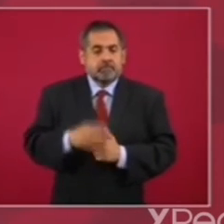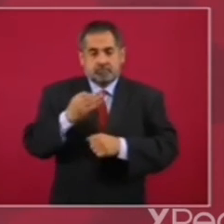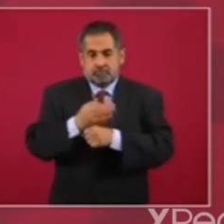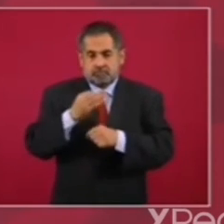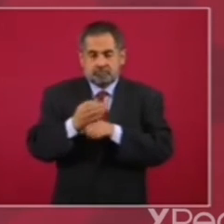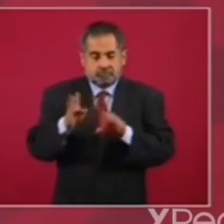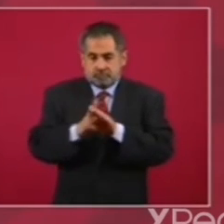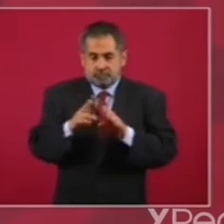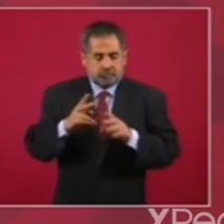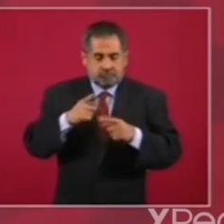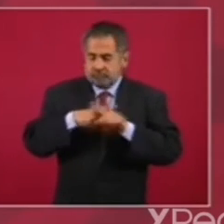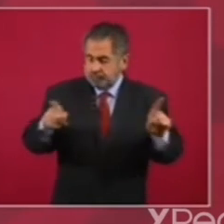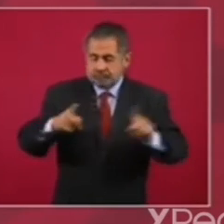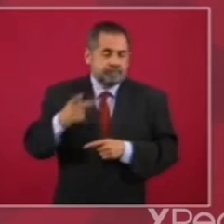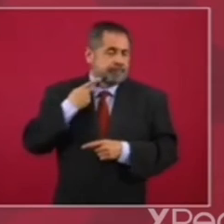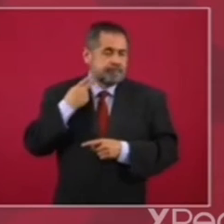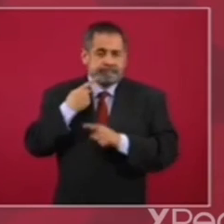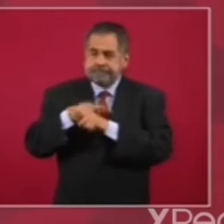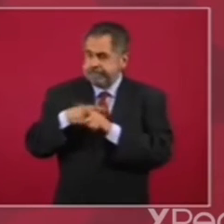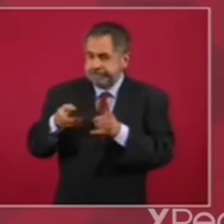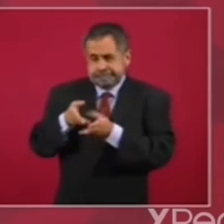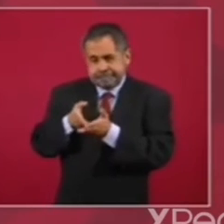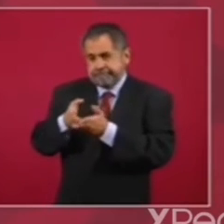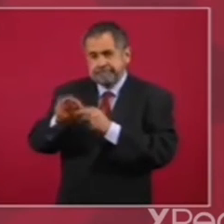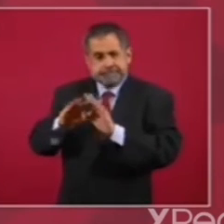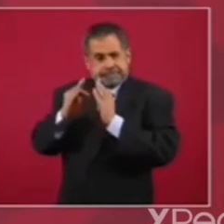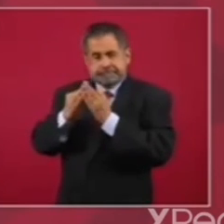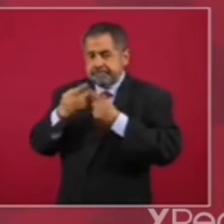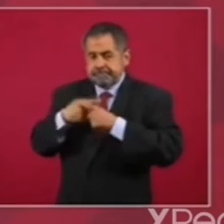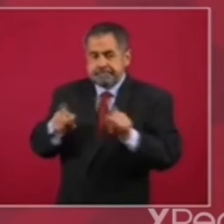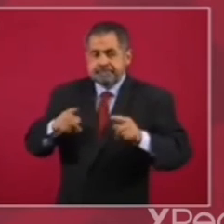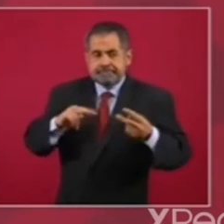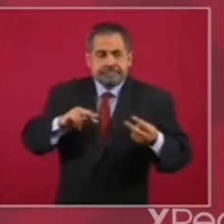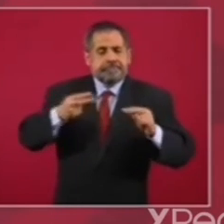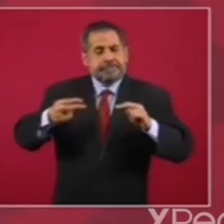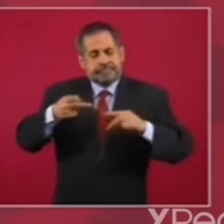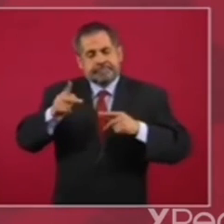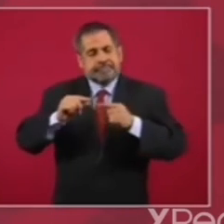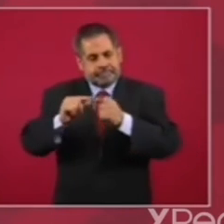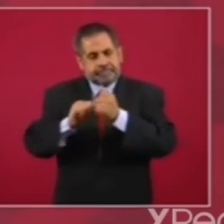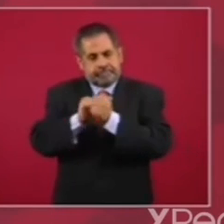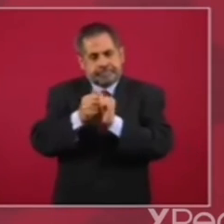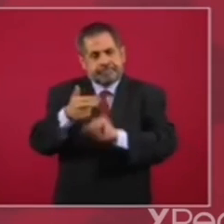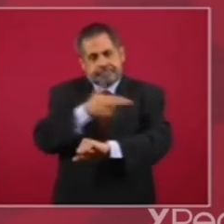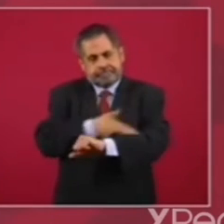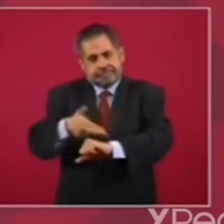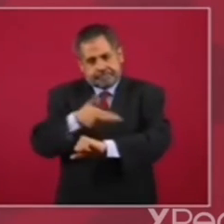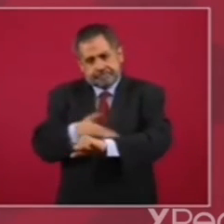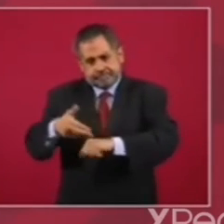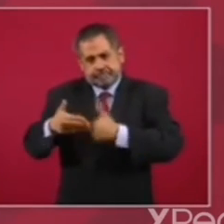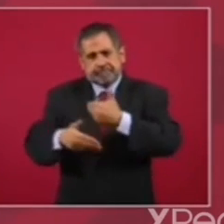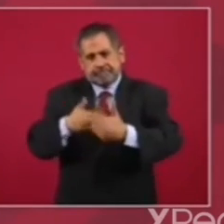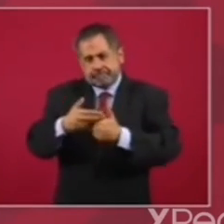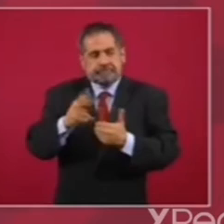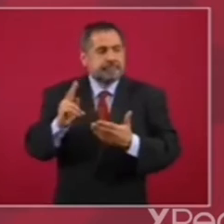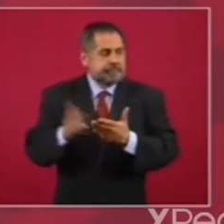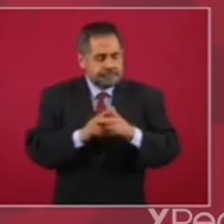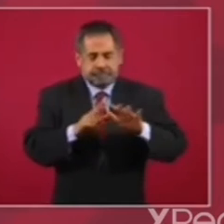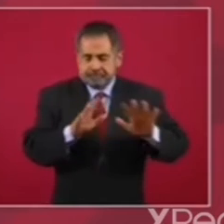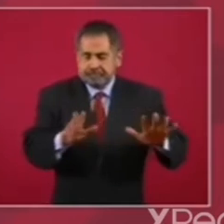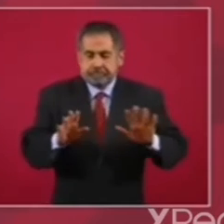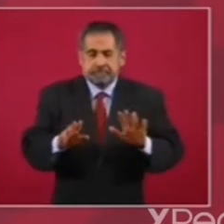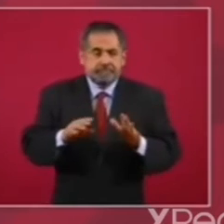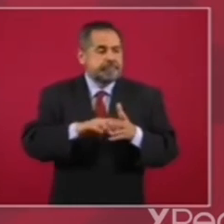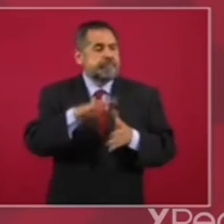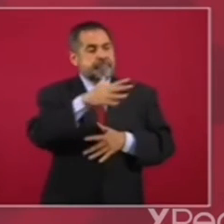llevando a cabo una política distinta, pero es un proceso. El regreso